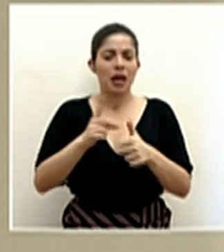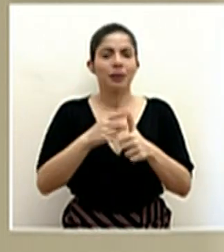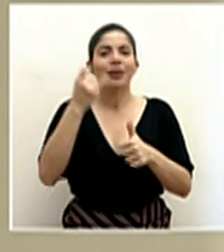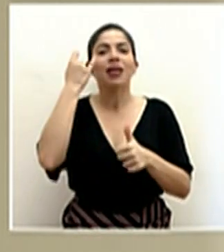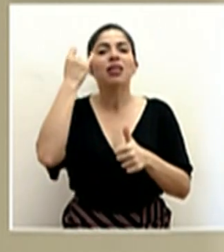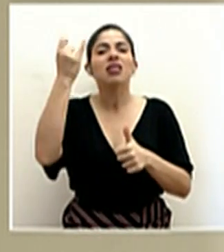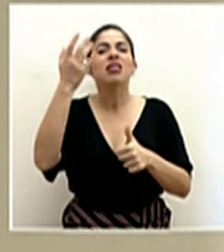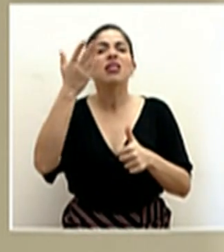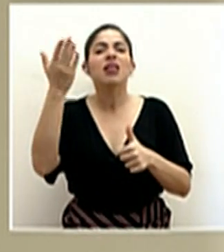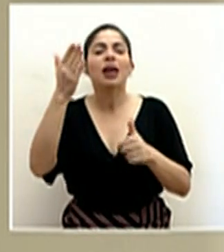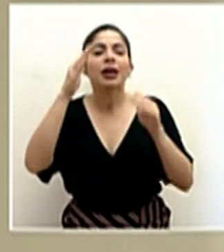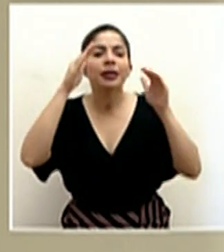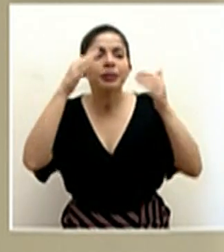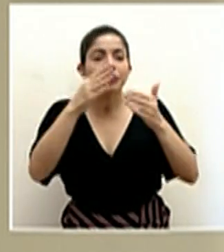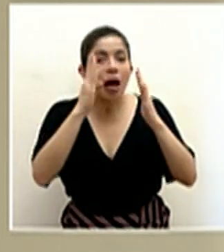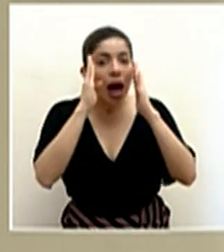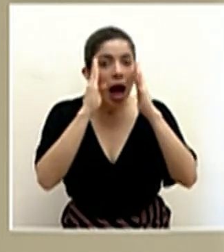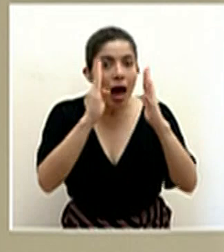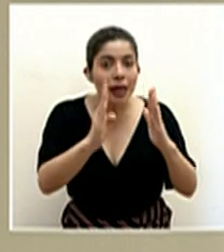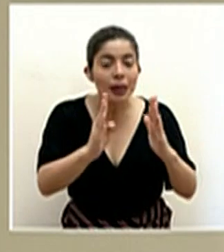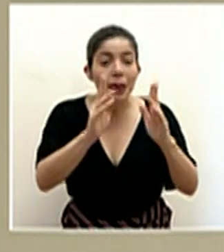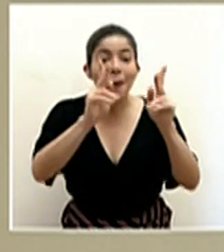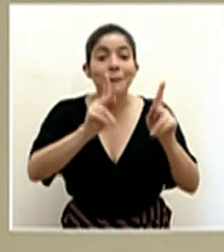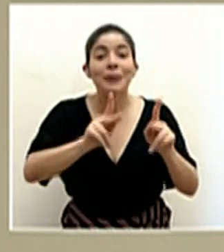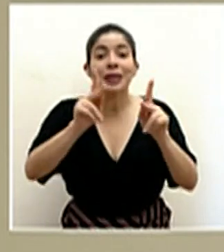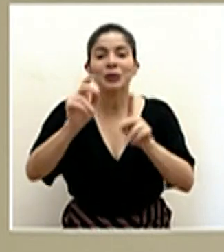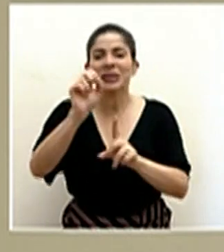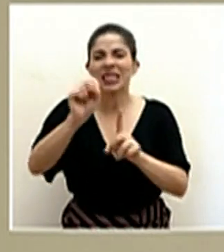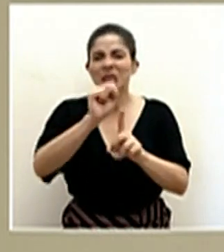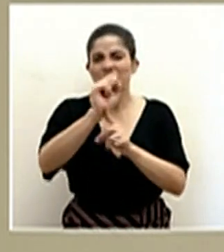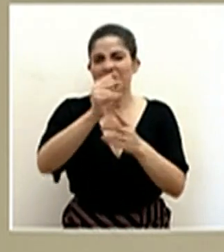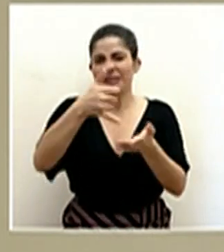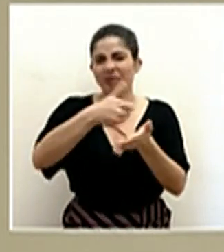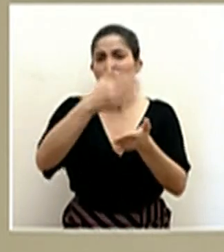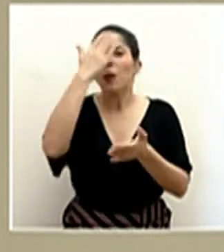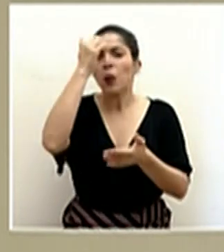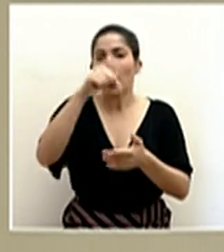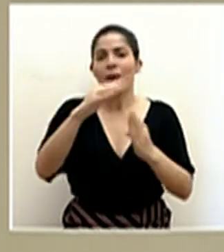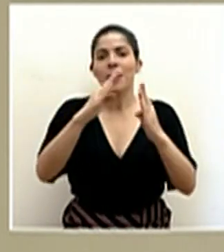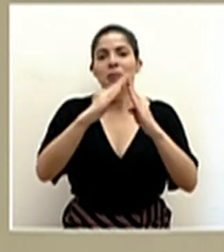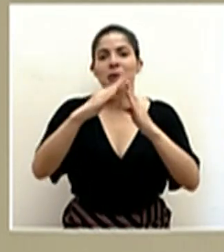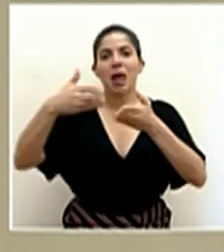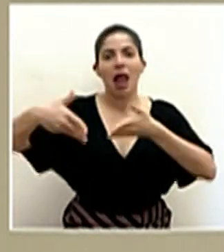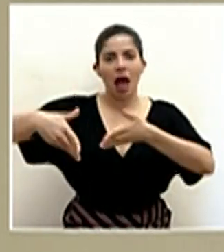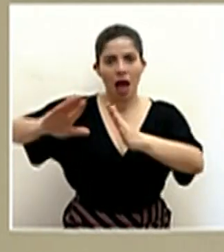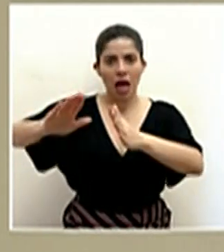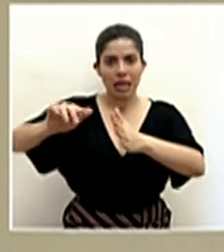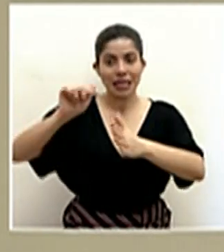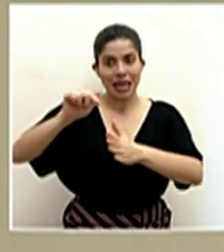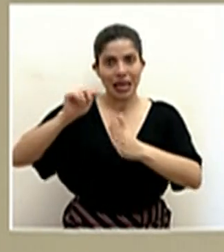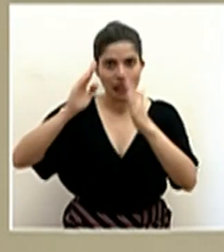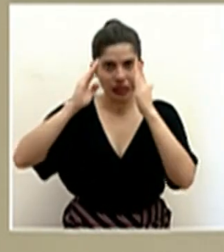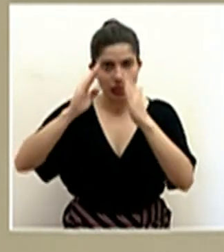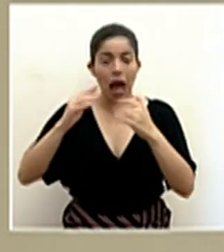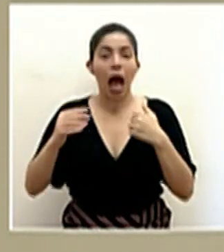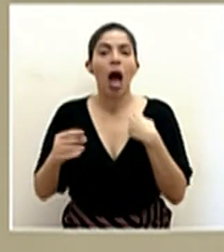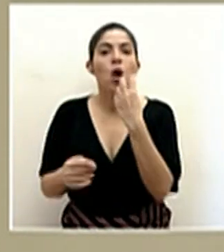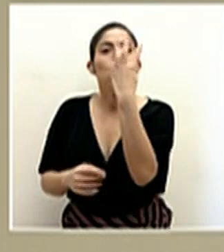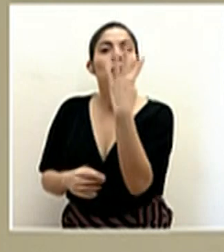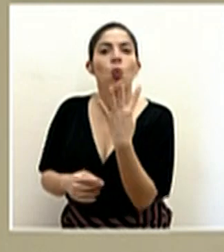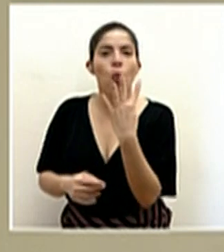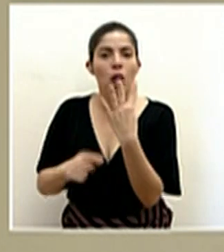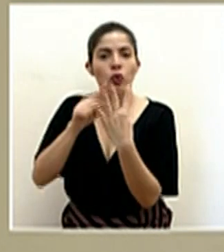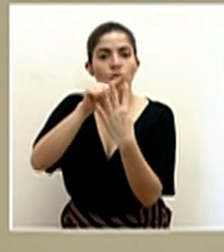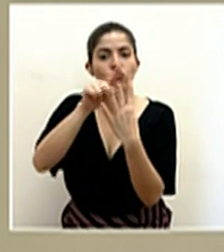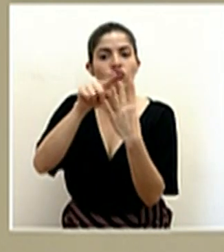iniciativa orientada a atender a la población en vulnerabilidad por condición de calle. En este sentido, tenemos 4 instalaciones